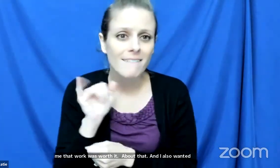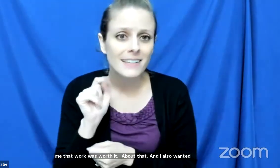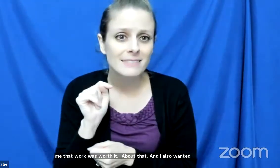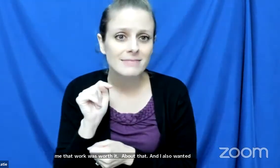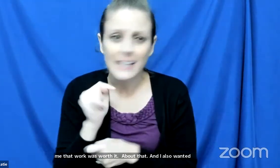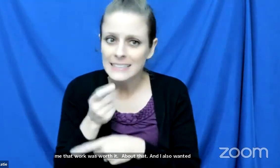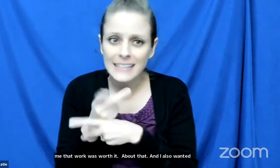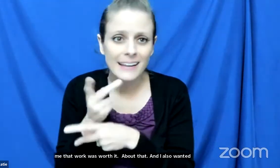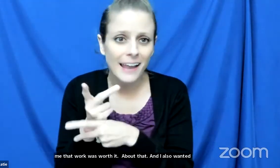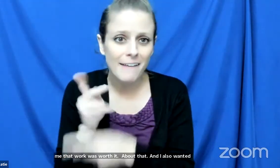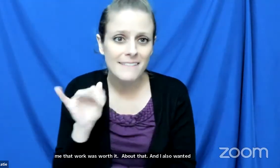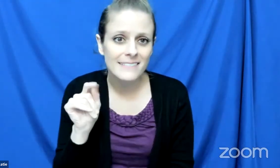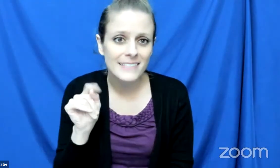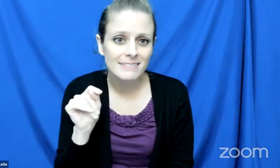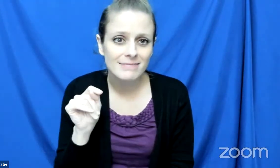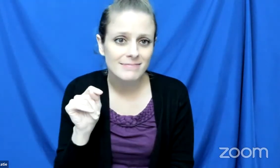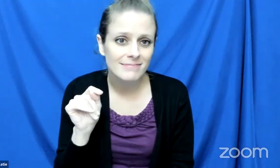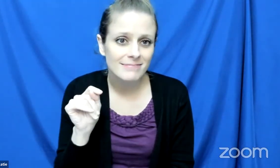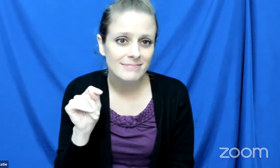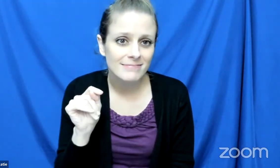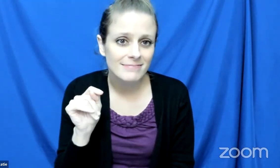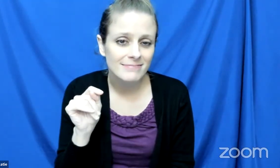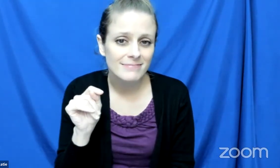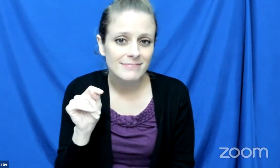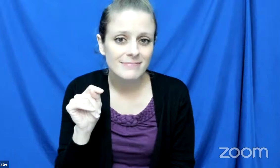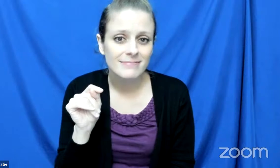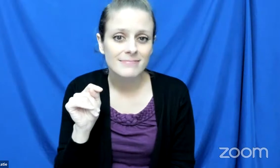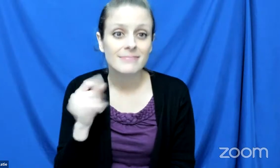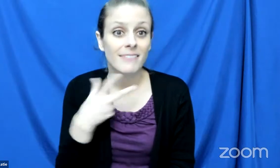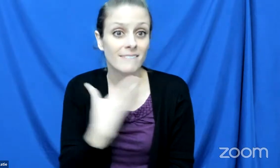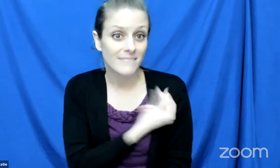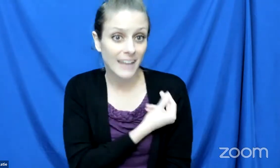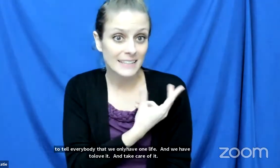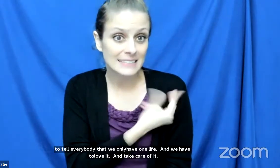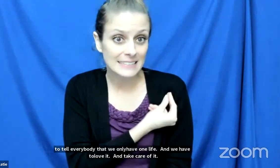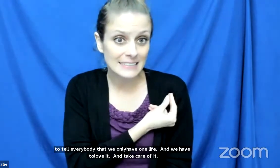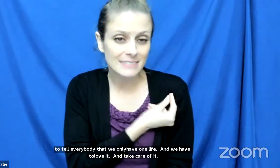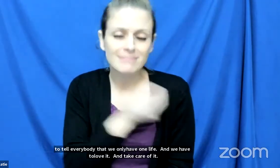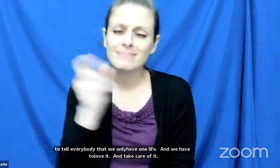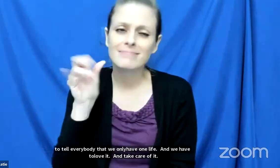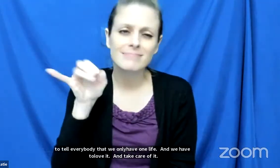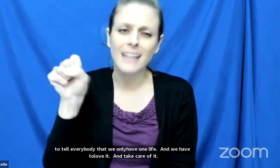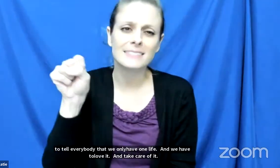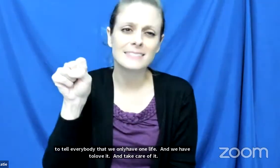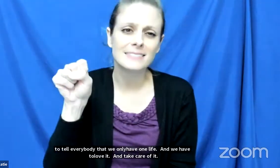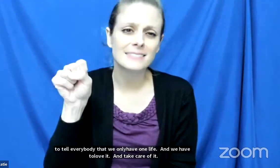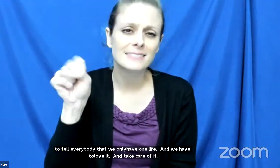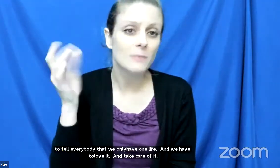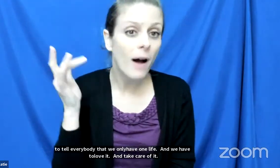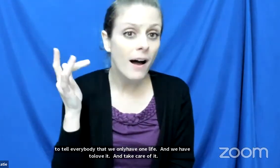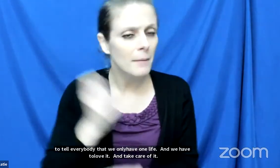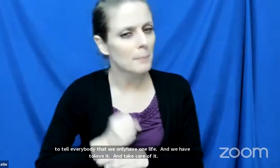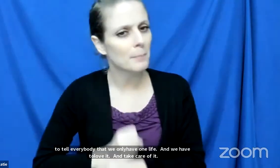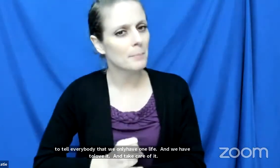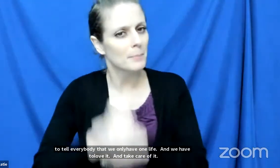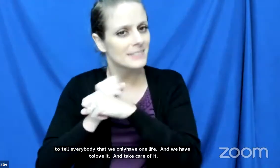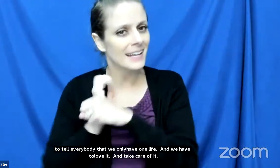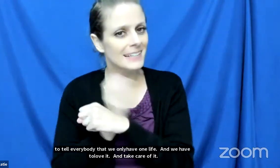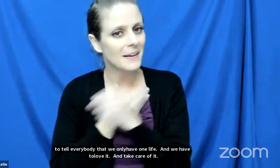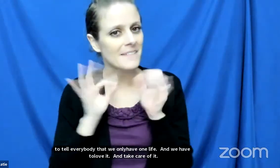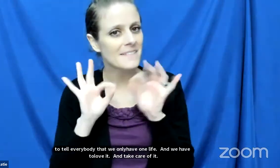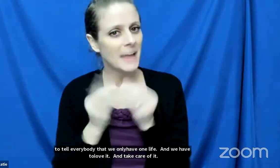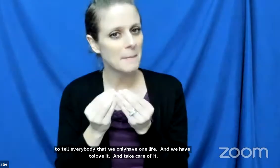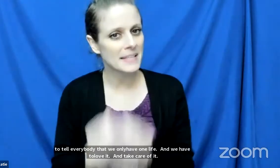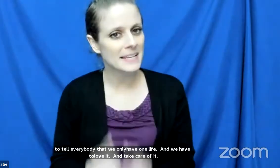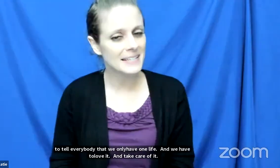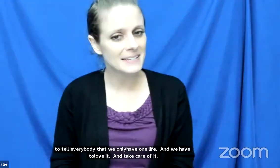un sí a proteger a nuestras familias, un sí a la vacuna, nuevamente reitero. Y la felicidad que tengo es que